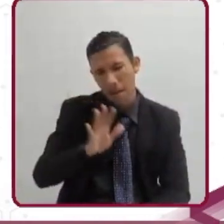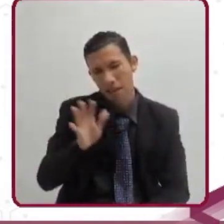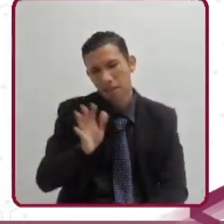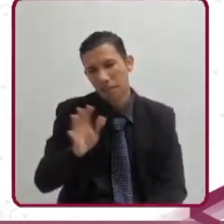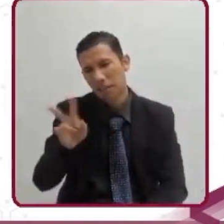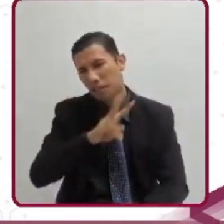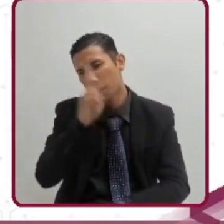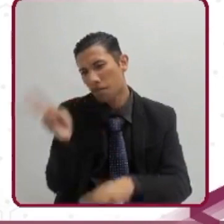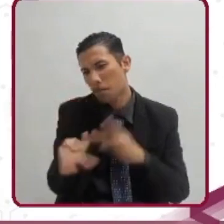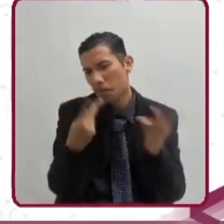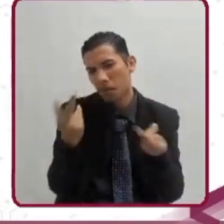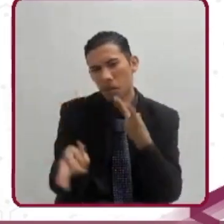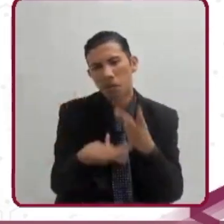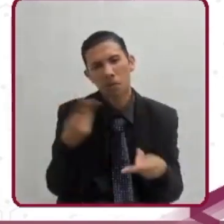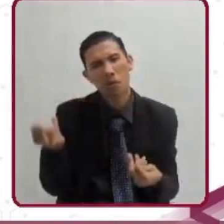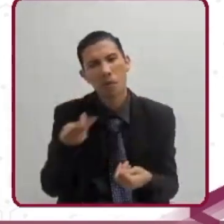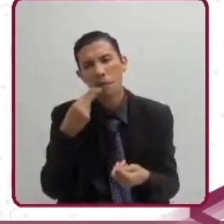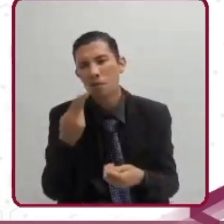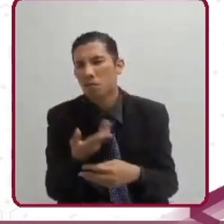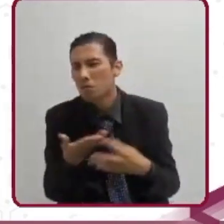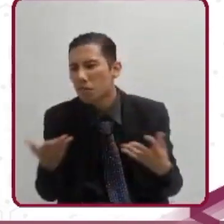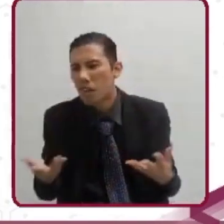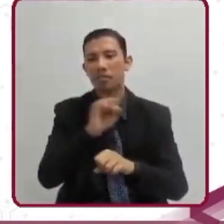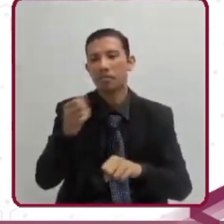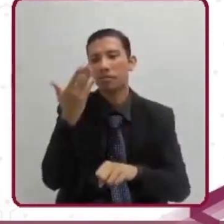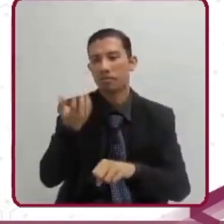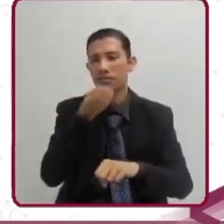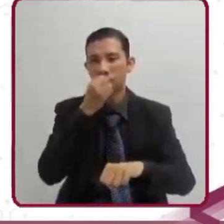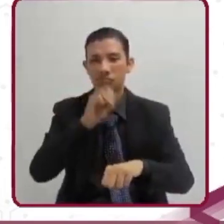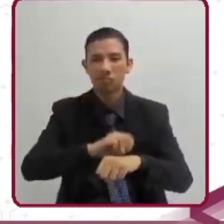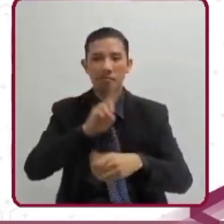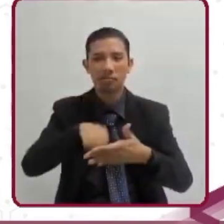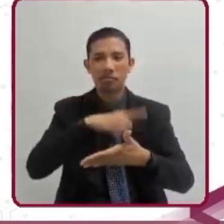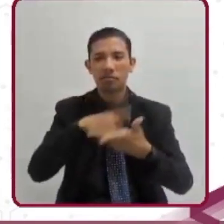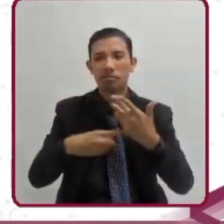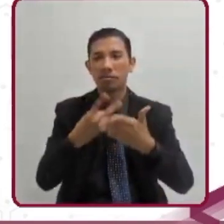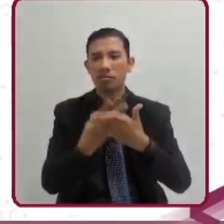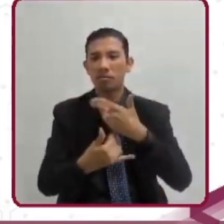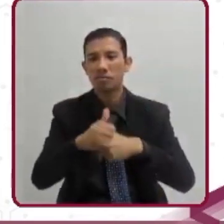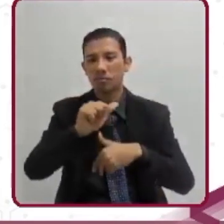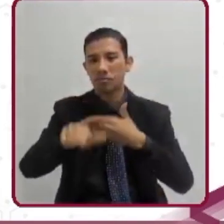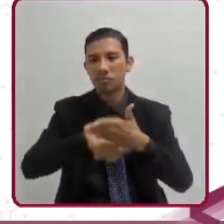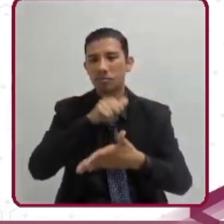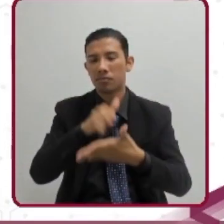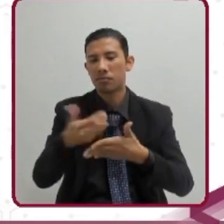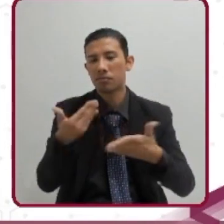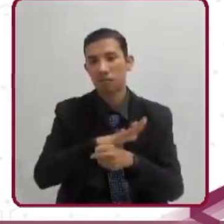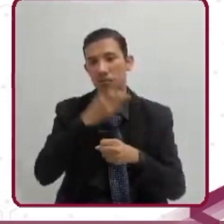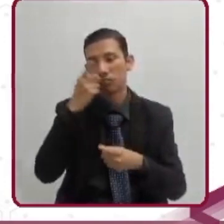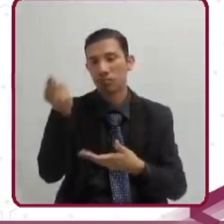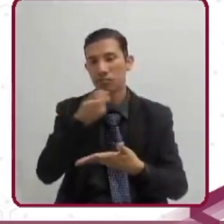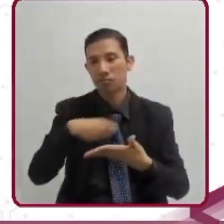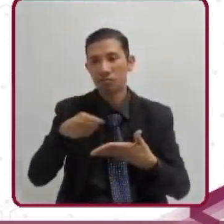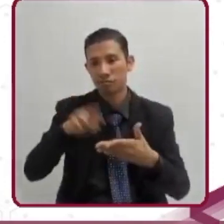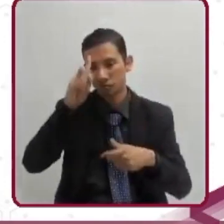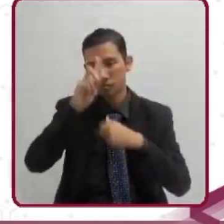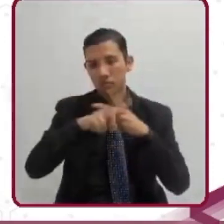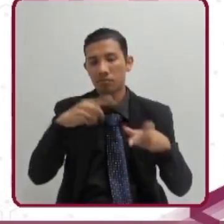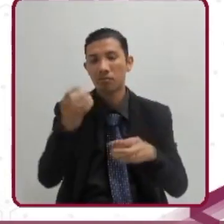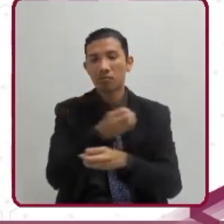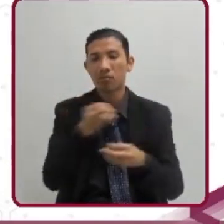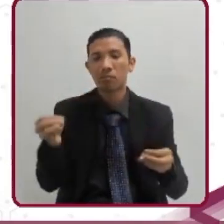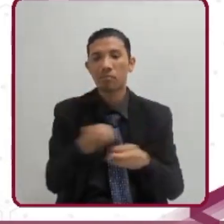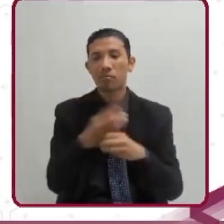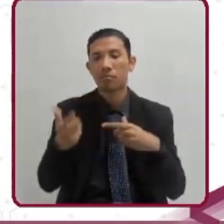como nuevo presidente el consejero Vladimir Hernández Venegas. En la última sesión del IEPCT del